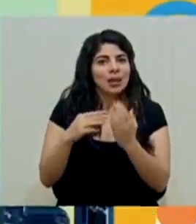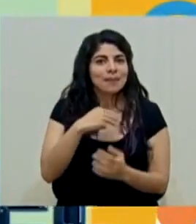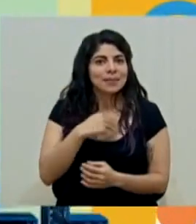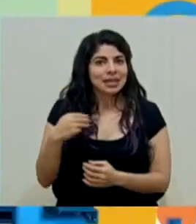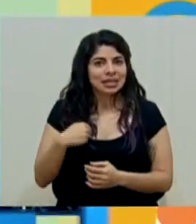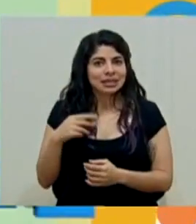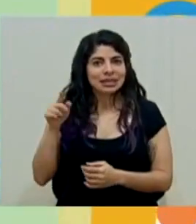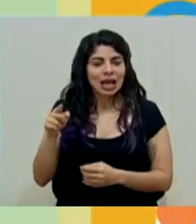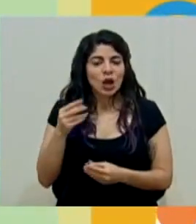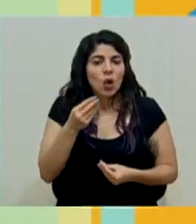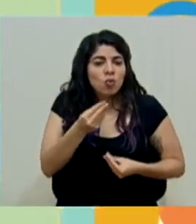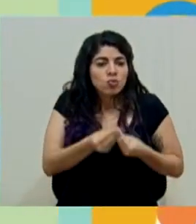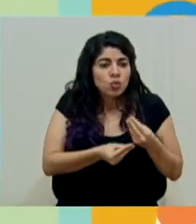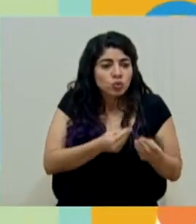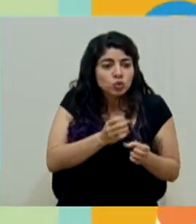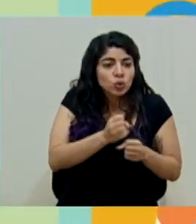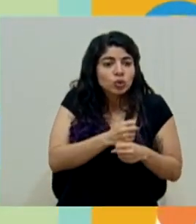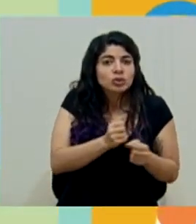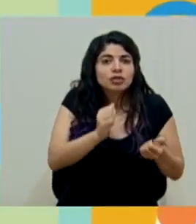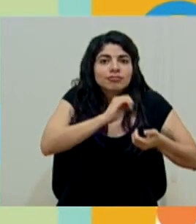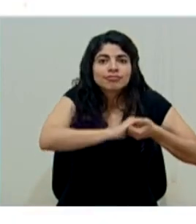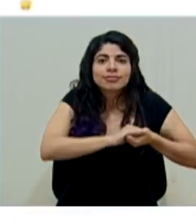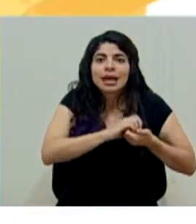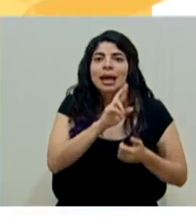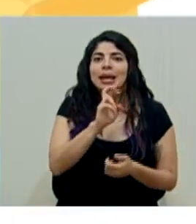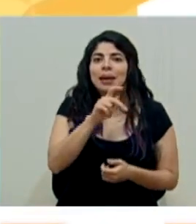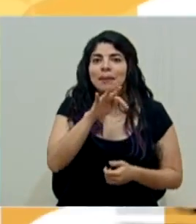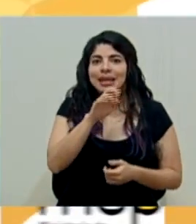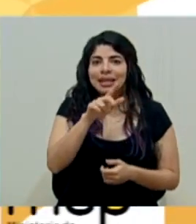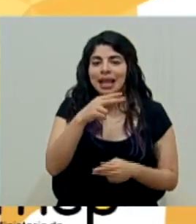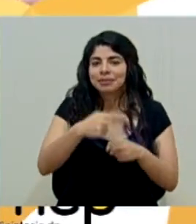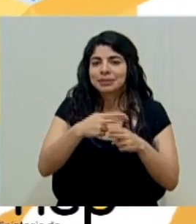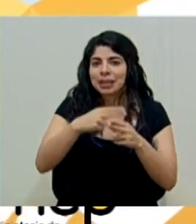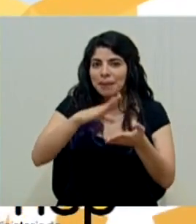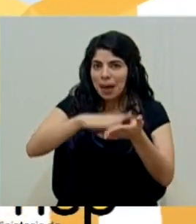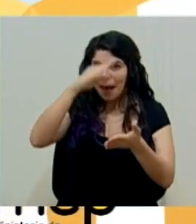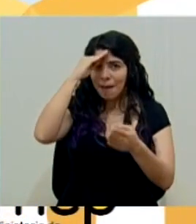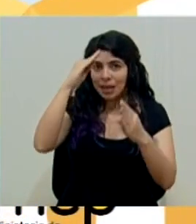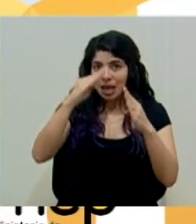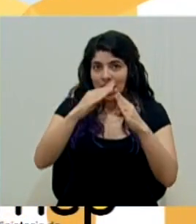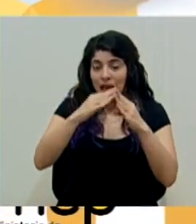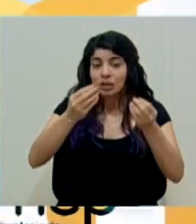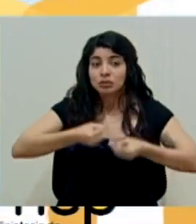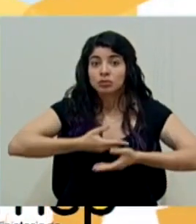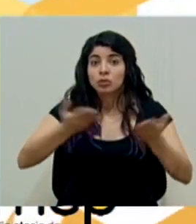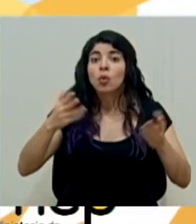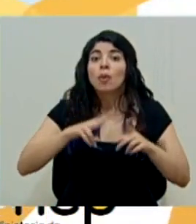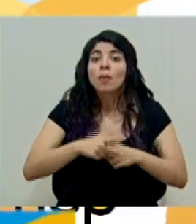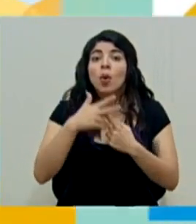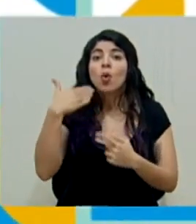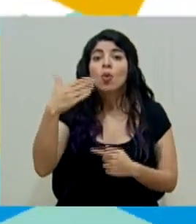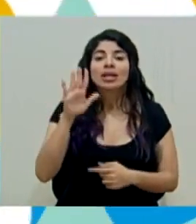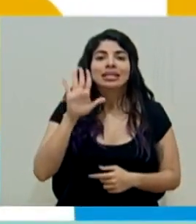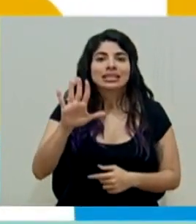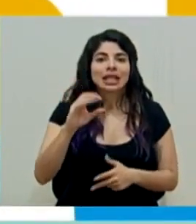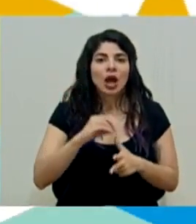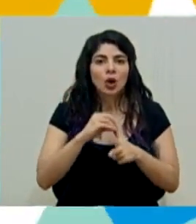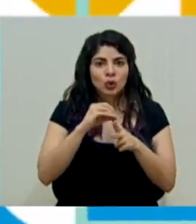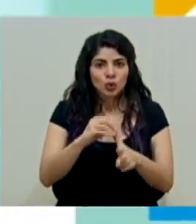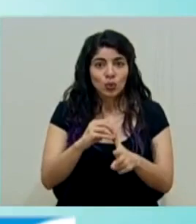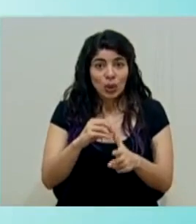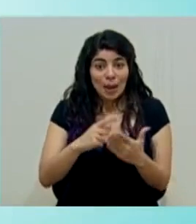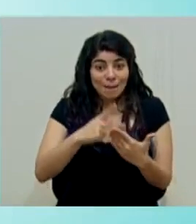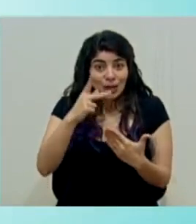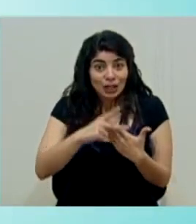y producidos con la colaboración de Repretel. Aprendo en Casa estará al aire a partir del 5 de octubre. El